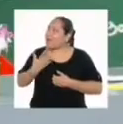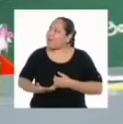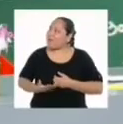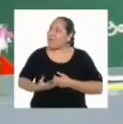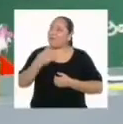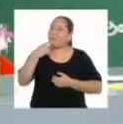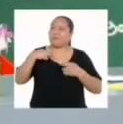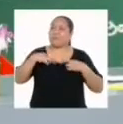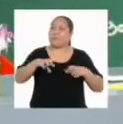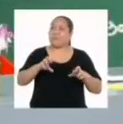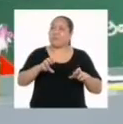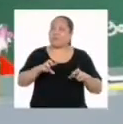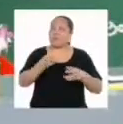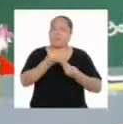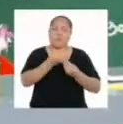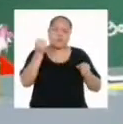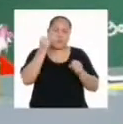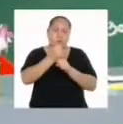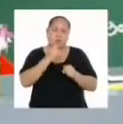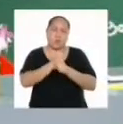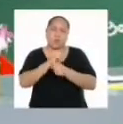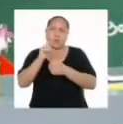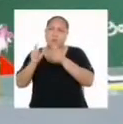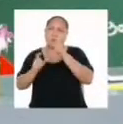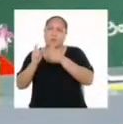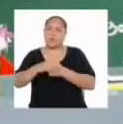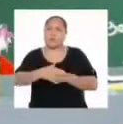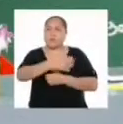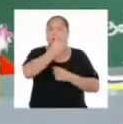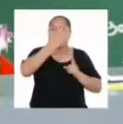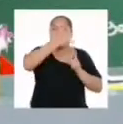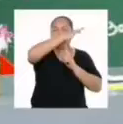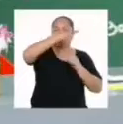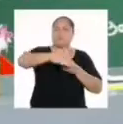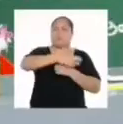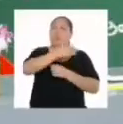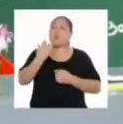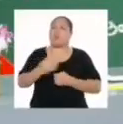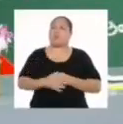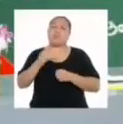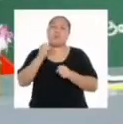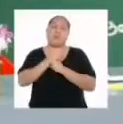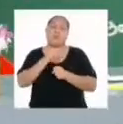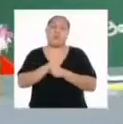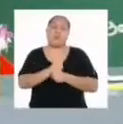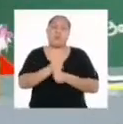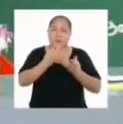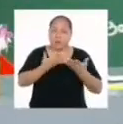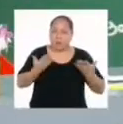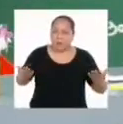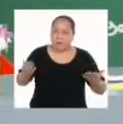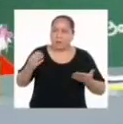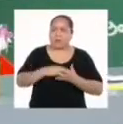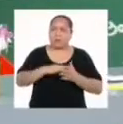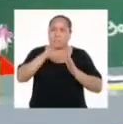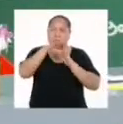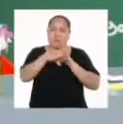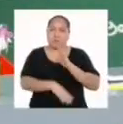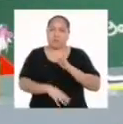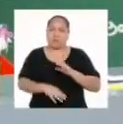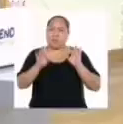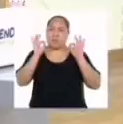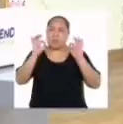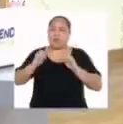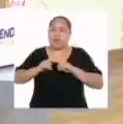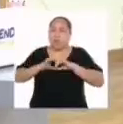¡Wow! Permite más empleo para los pobladores, mejora el medio ambiente, mayor producción de más insumos, reducción en los